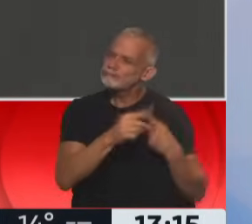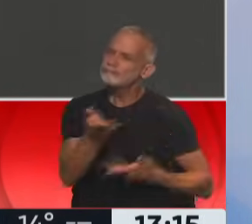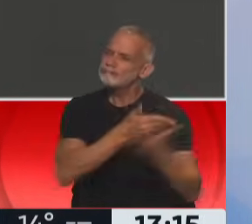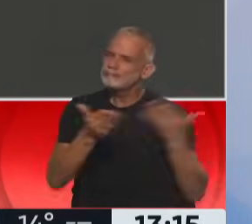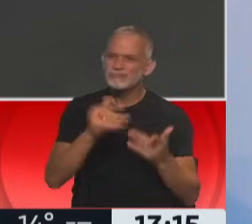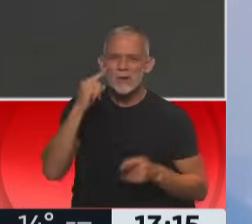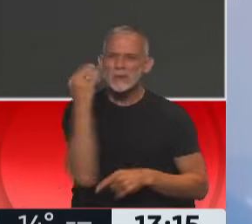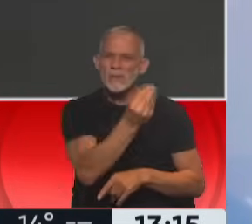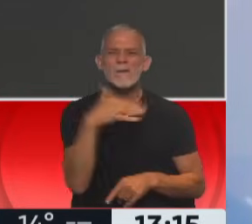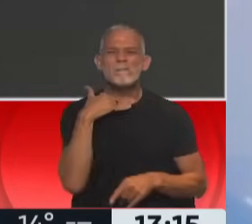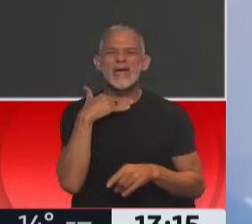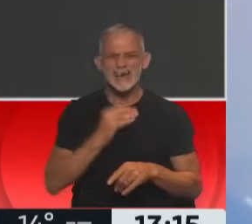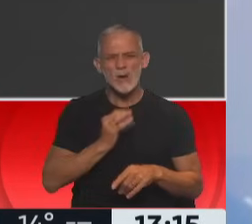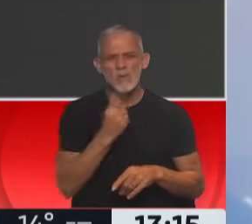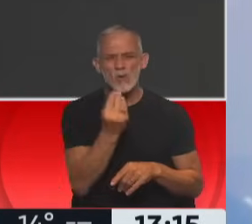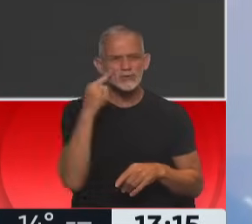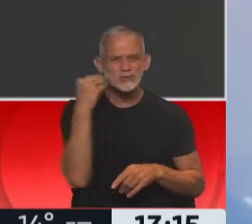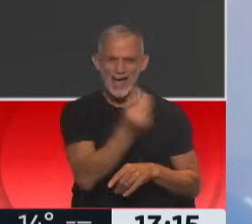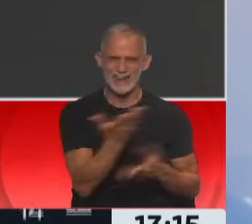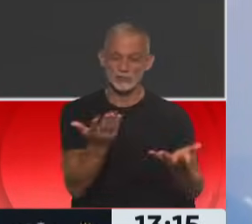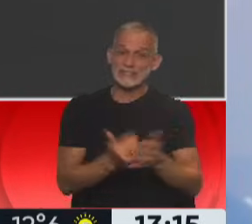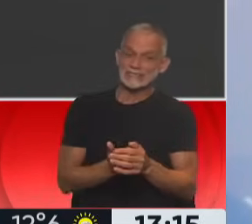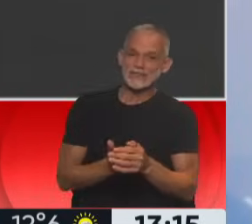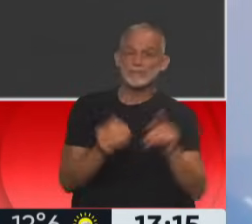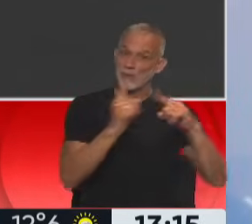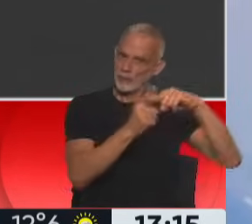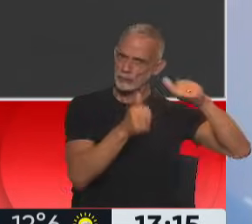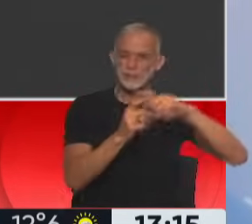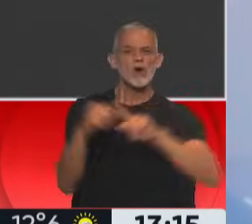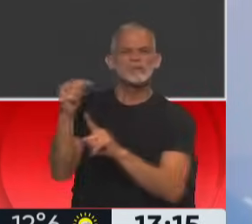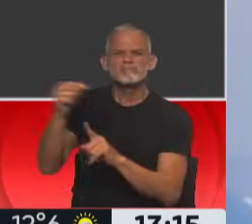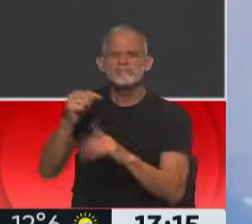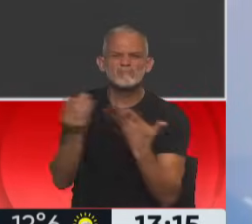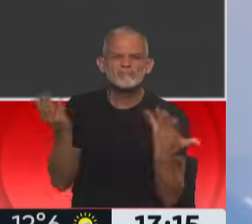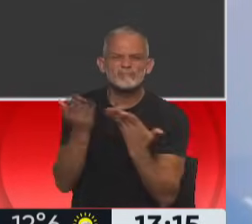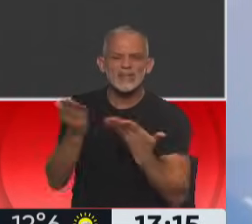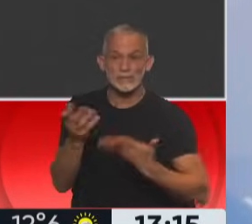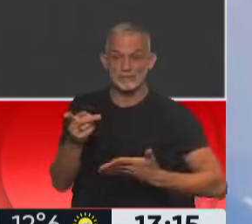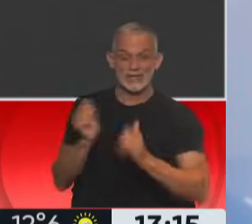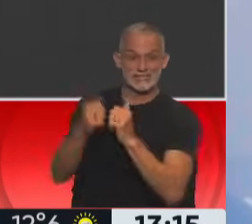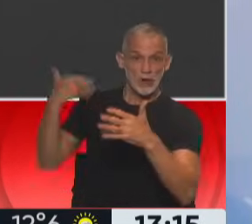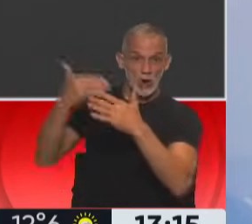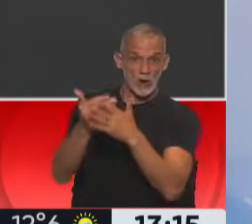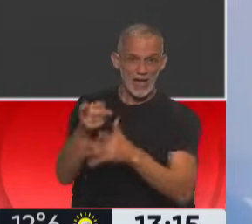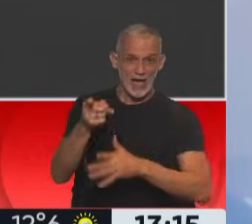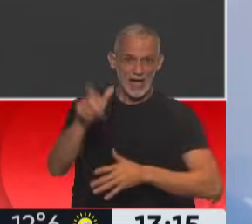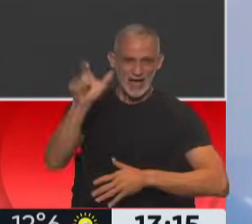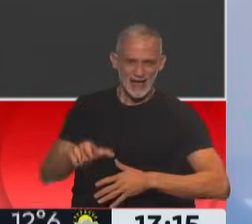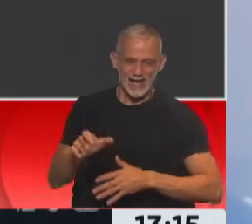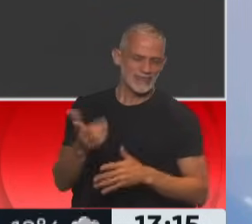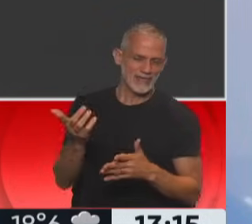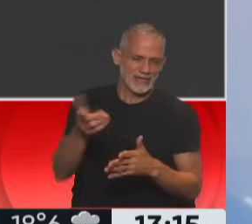en México. Bien. ¿Qué le juega en contra? ¿Qué? Que en la historia